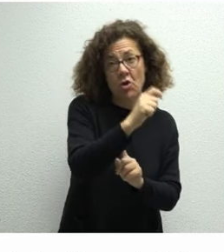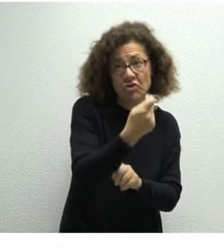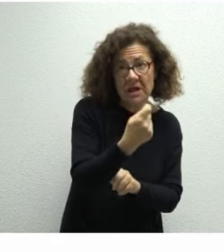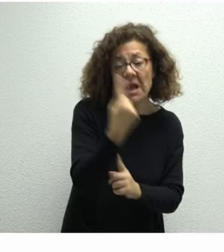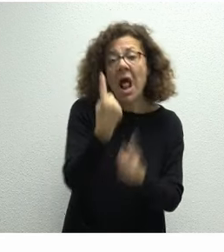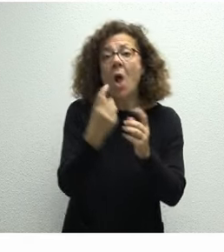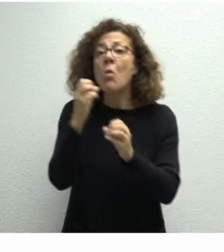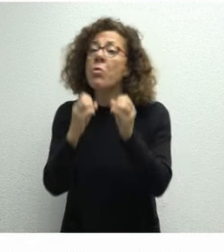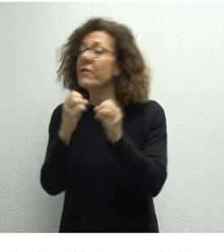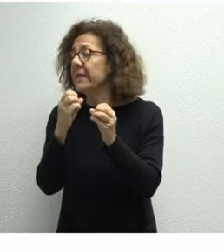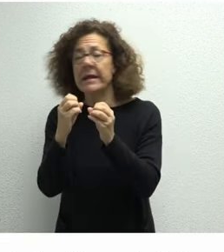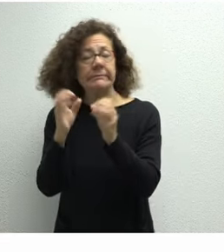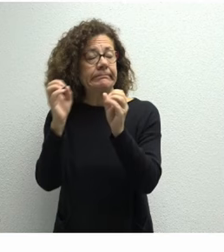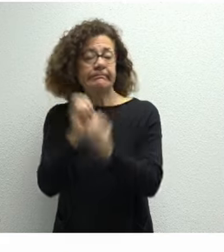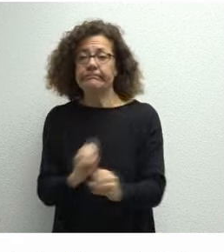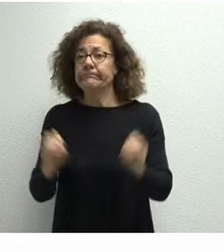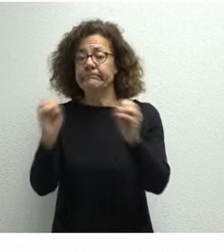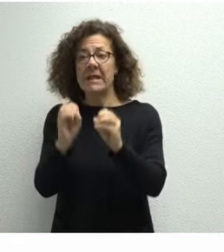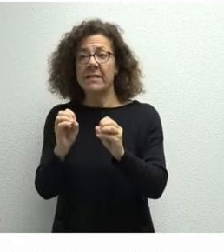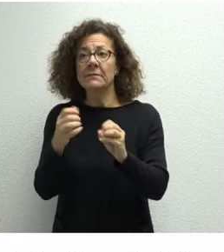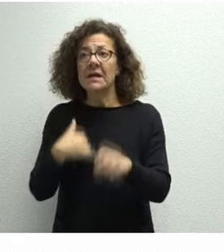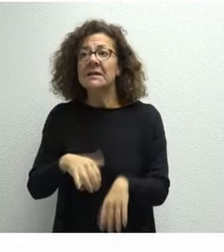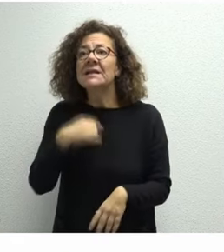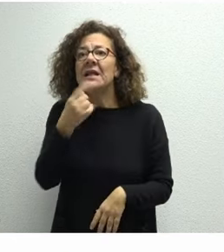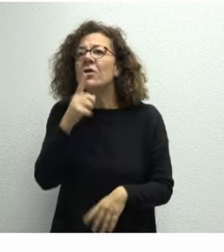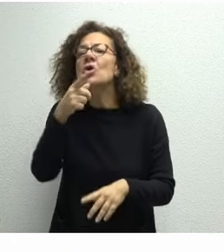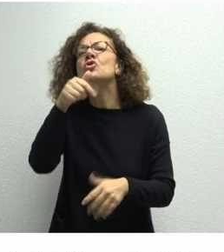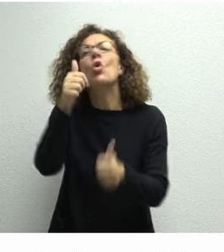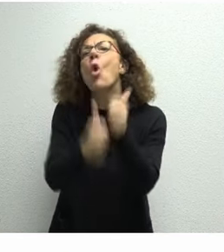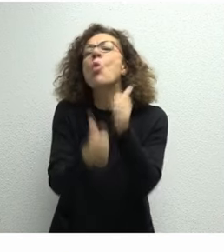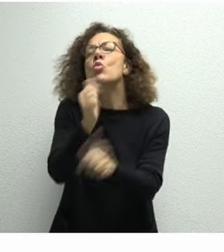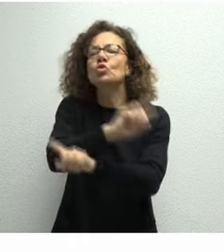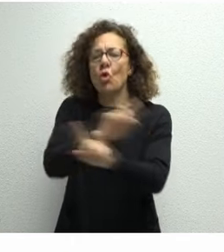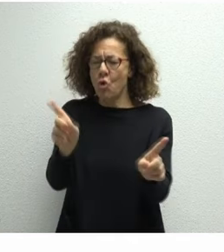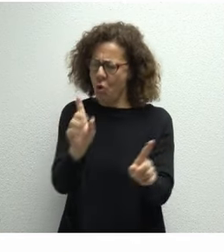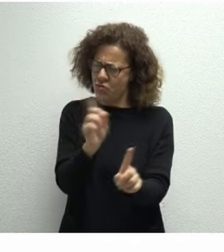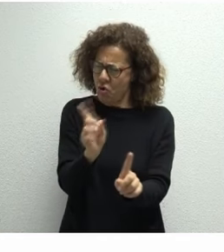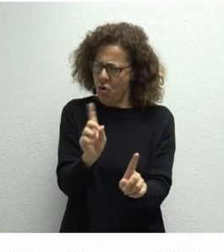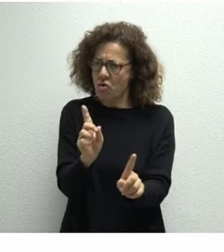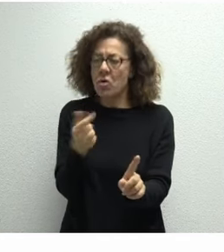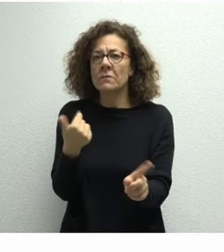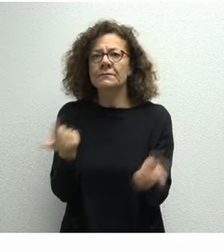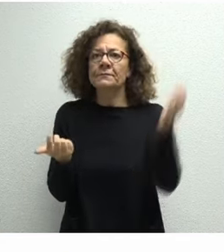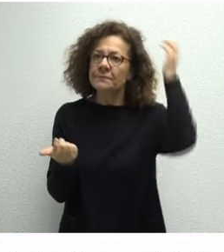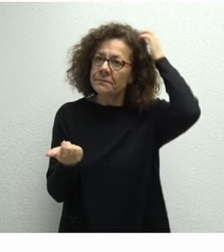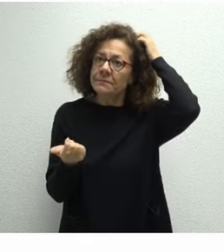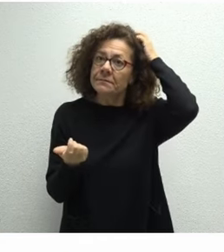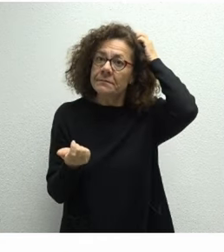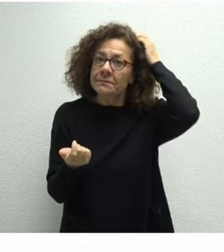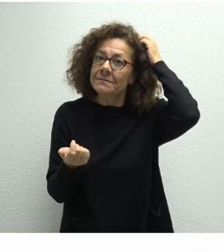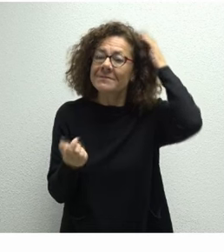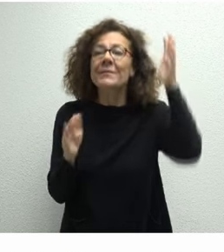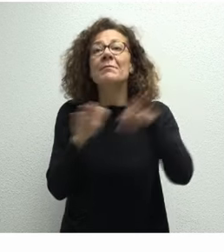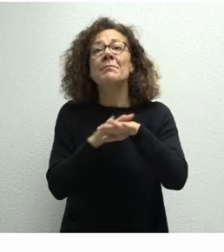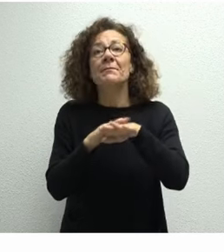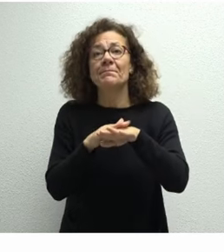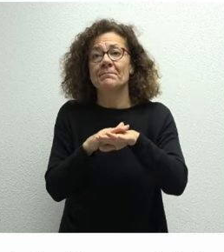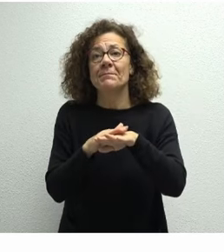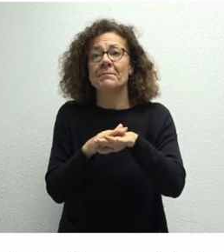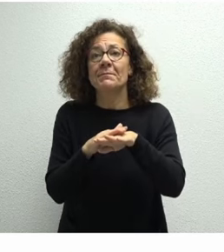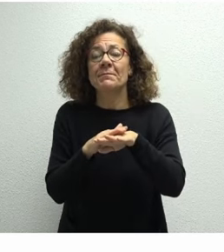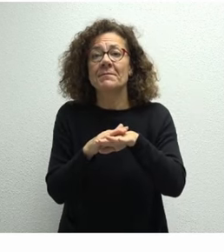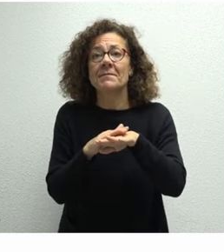cosas no se hacen ya os digo que no es un concurso eh No es un para nada eh Matilde disculpa no disculpa